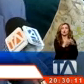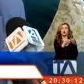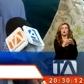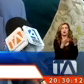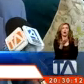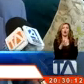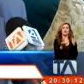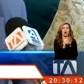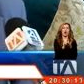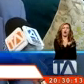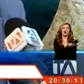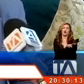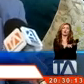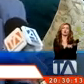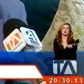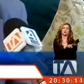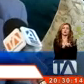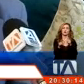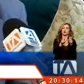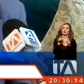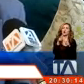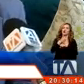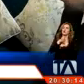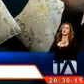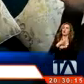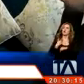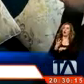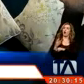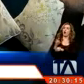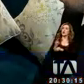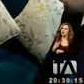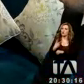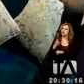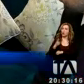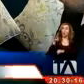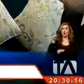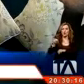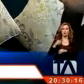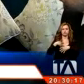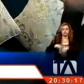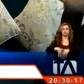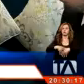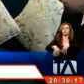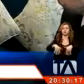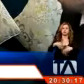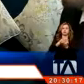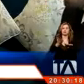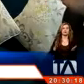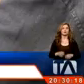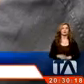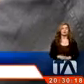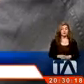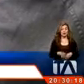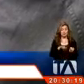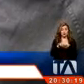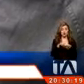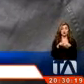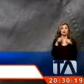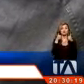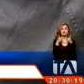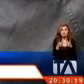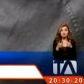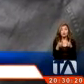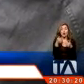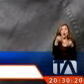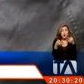estado acostumbrados a condicionar a las autoridades. Ambos concuerdan que para que exista una competencia sana con las plataformas